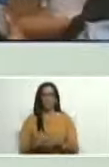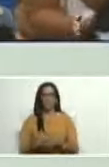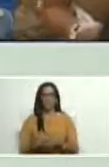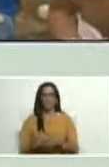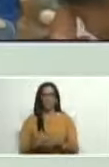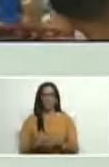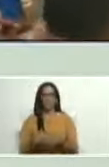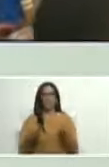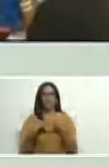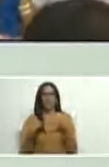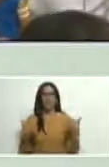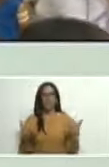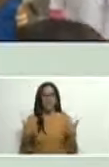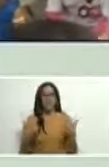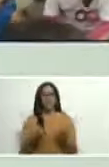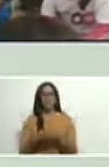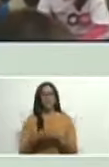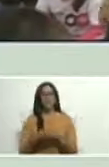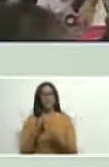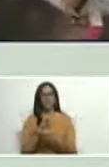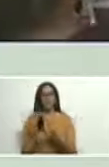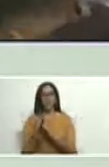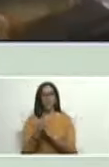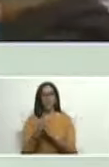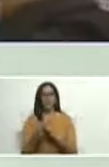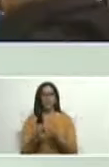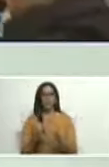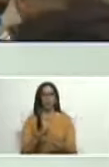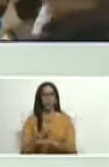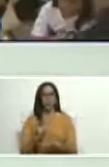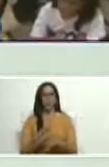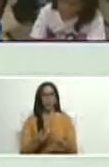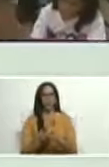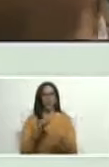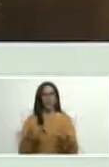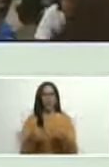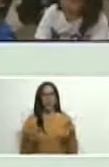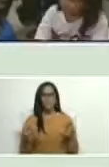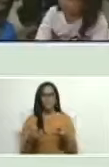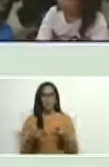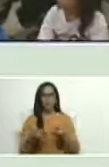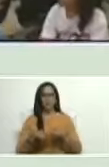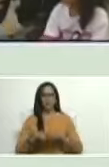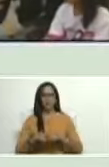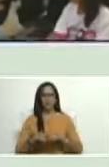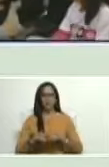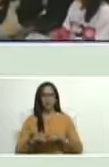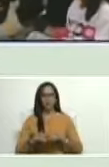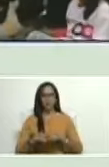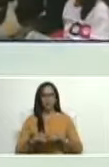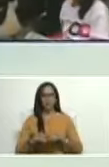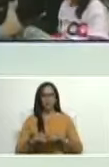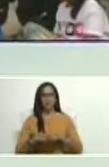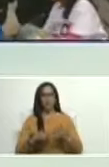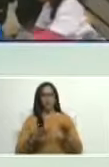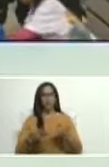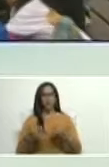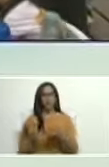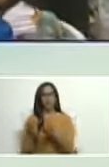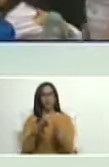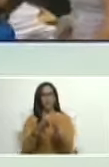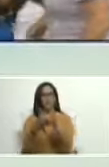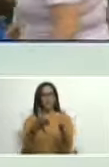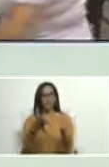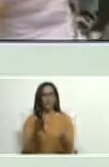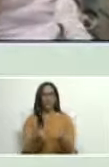La línea ecologista. Preservar los espacios, los parques, los afluentes de los ríos, los